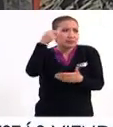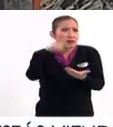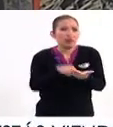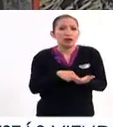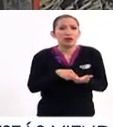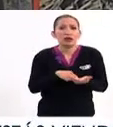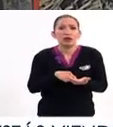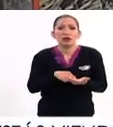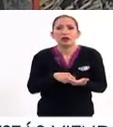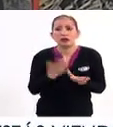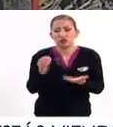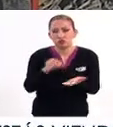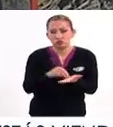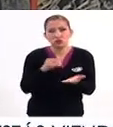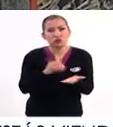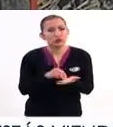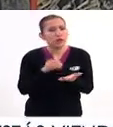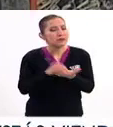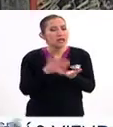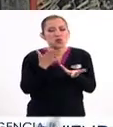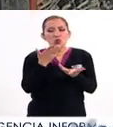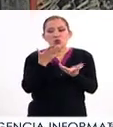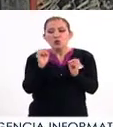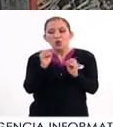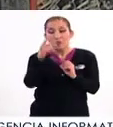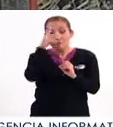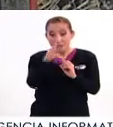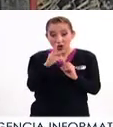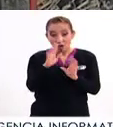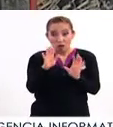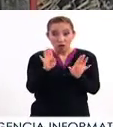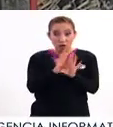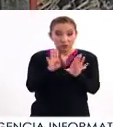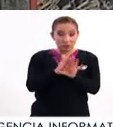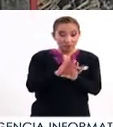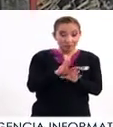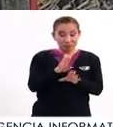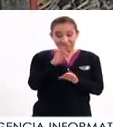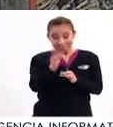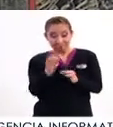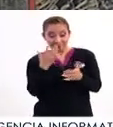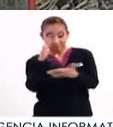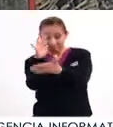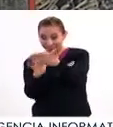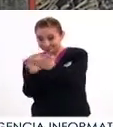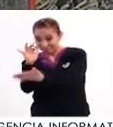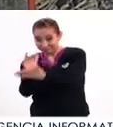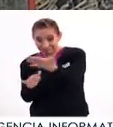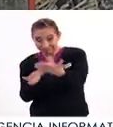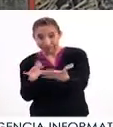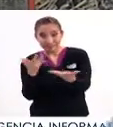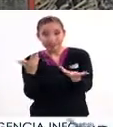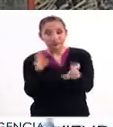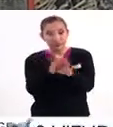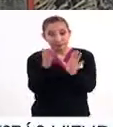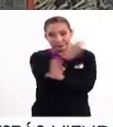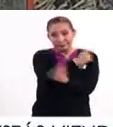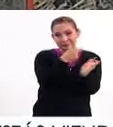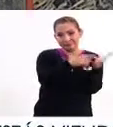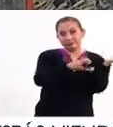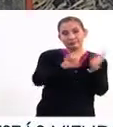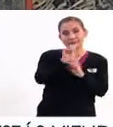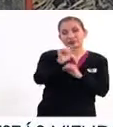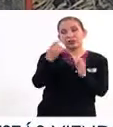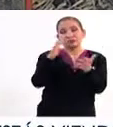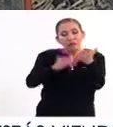que todavía no conseguimos que México sea por lo menos un buen lector que como fue en los 60s,